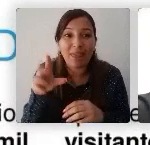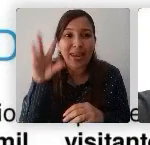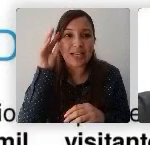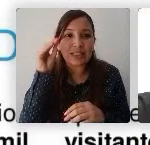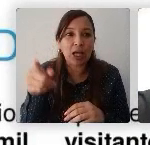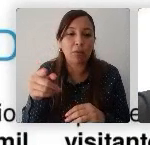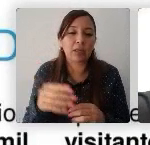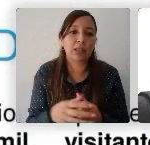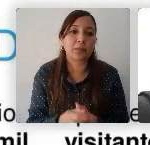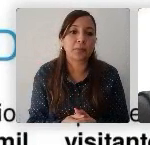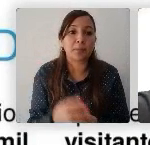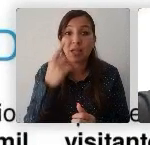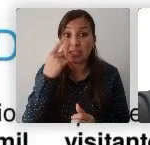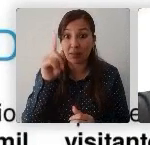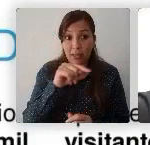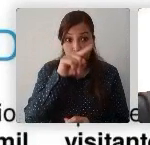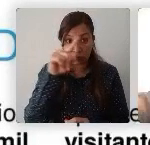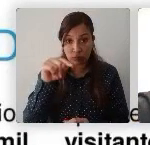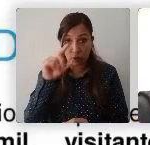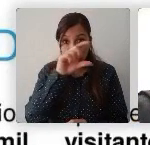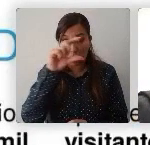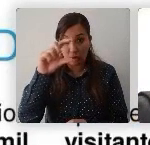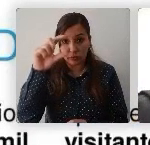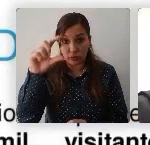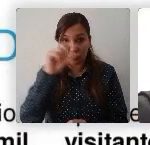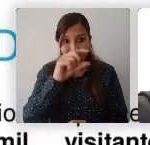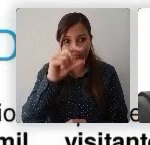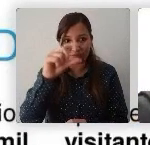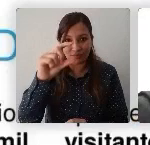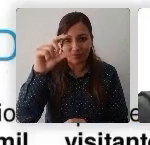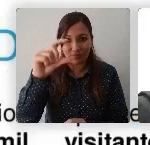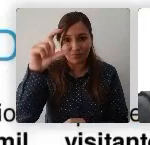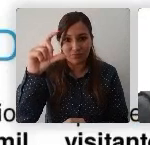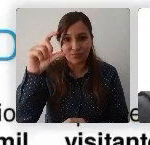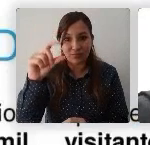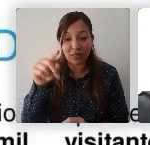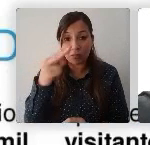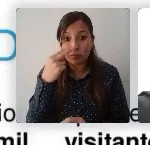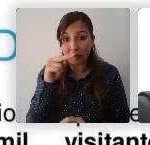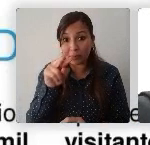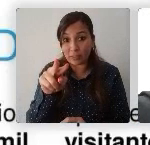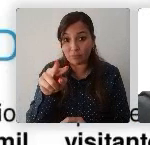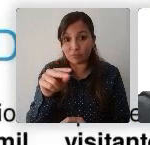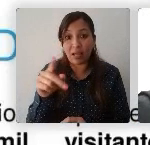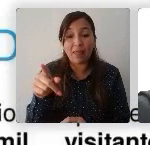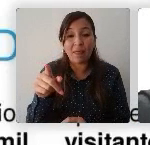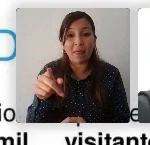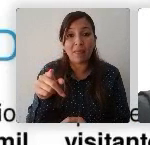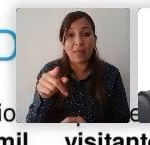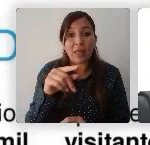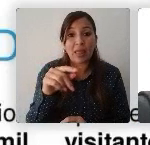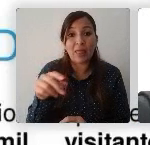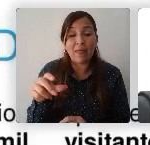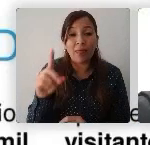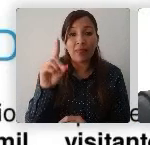es el mismo, ¿no? Retorna de manera diferente, ¿no? Y estamos hablando de viajes que van a aportar mucho, sobre todo en esta situación de pandemia,